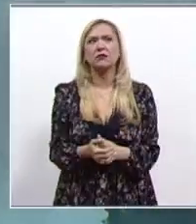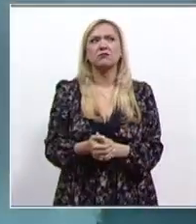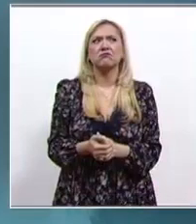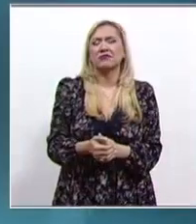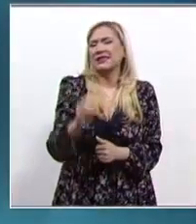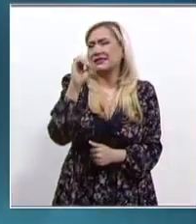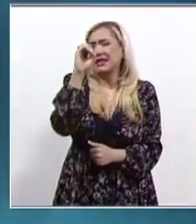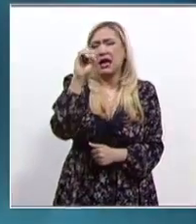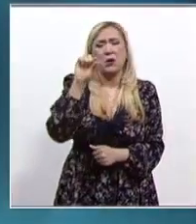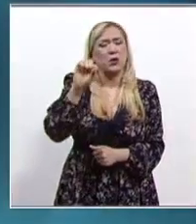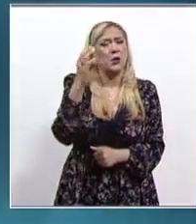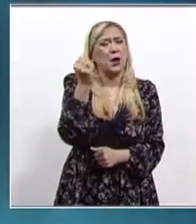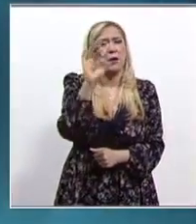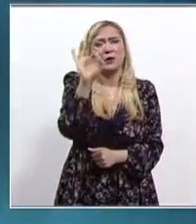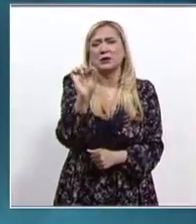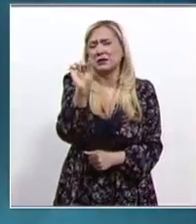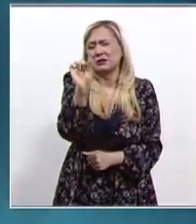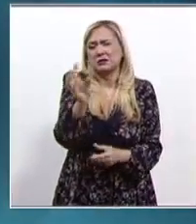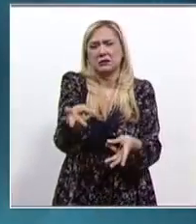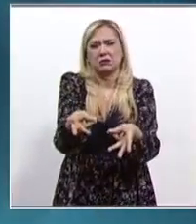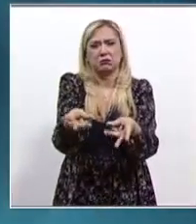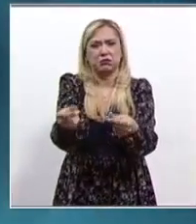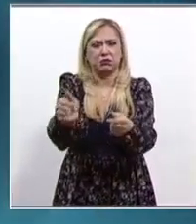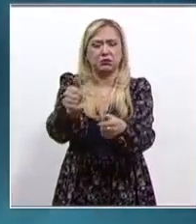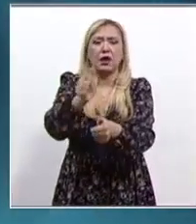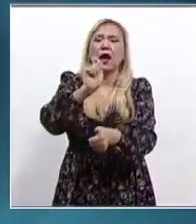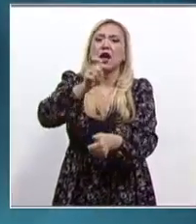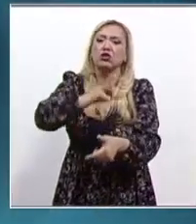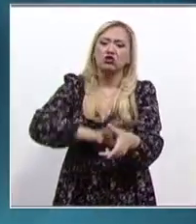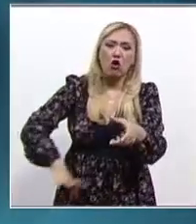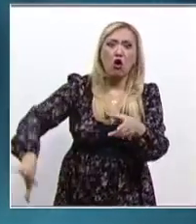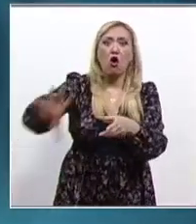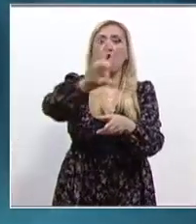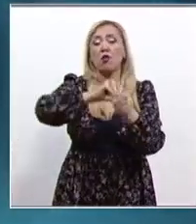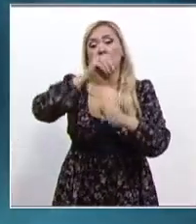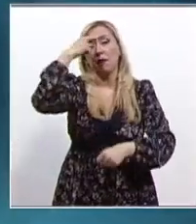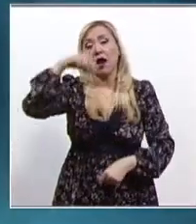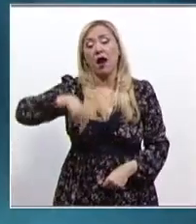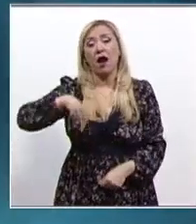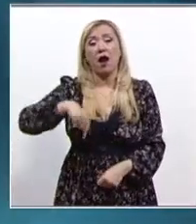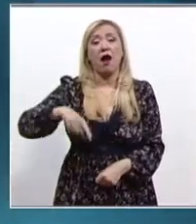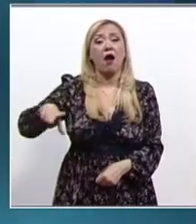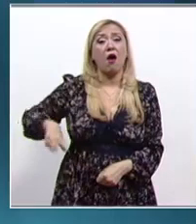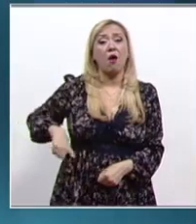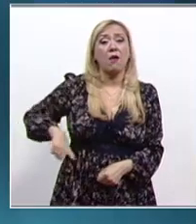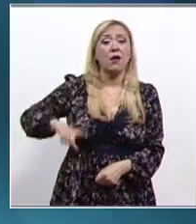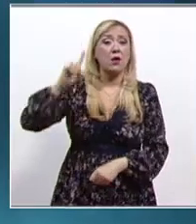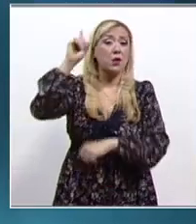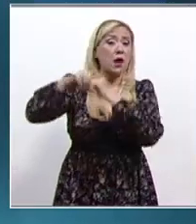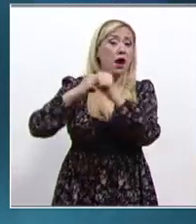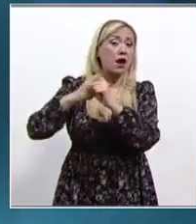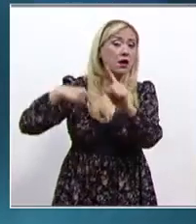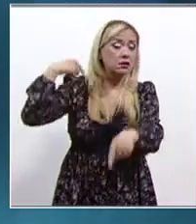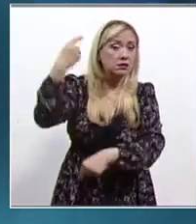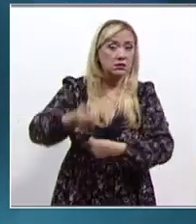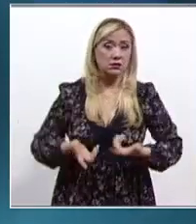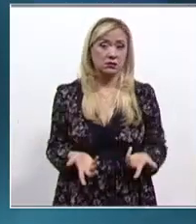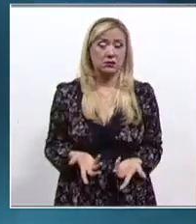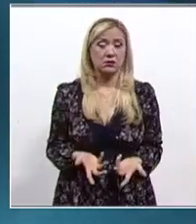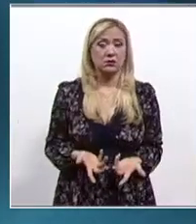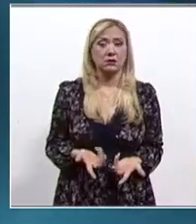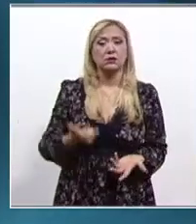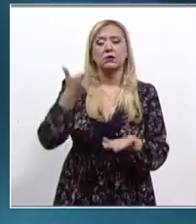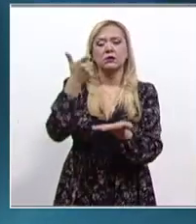el 0.9% del gasto total que pretende ejercer el gobierno federal el próximo año. Agrega que los recursos